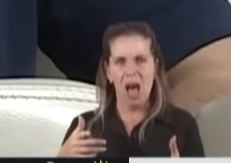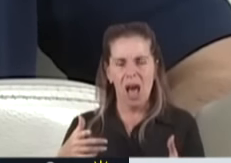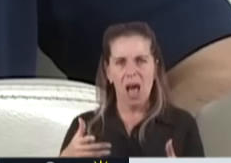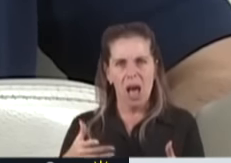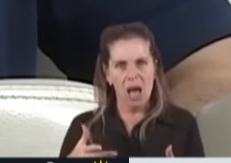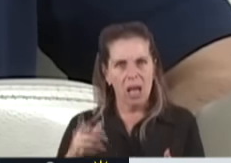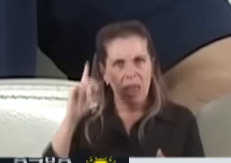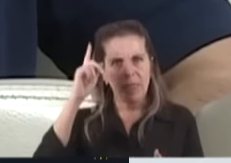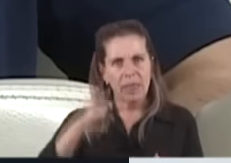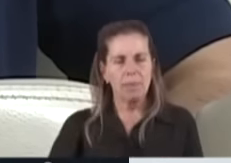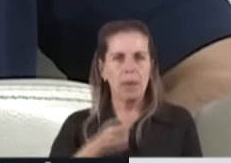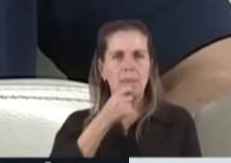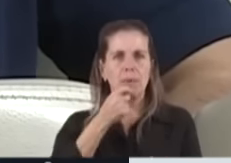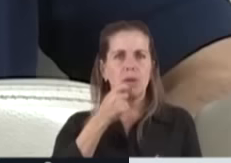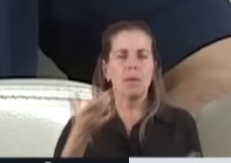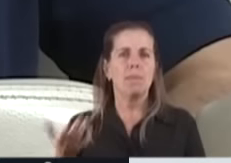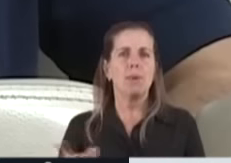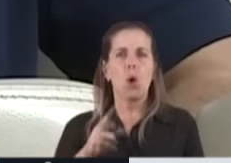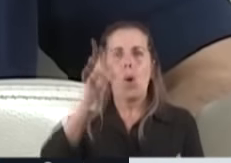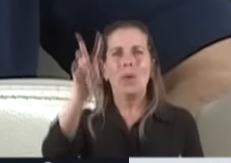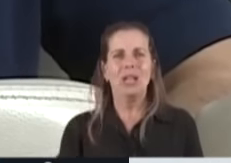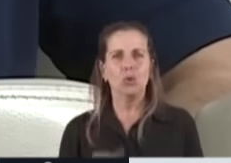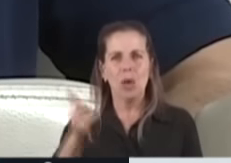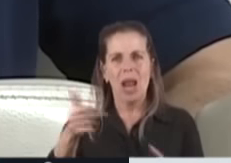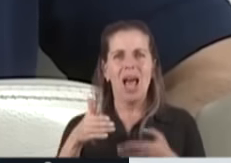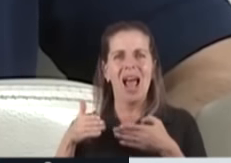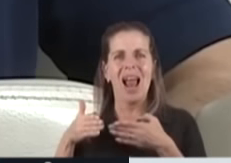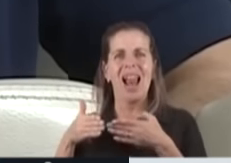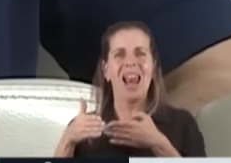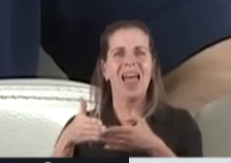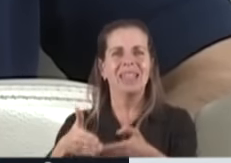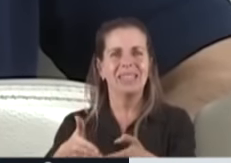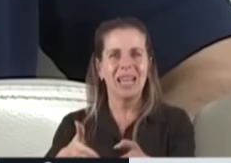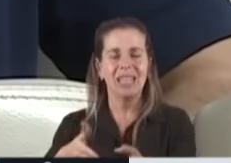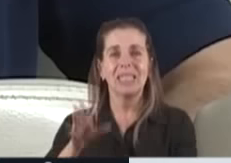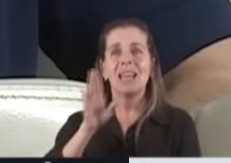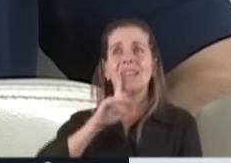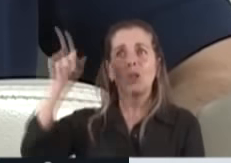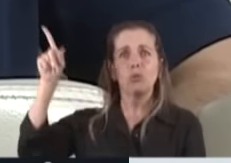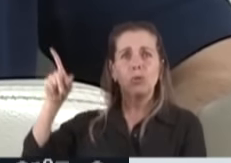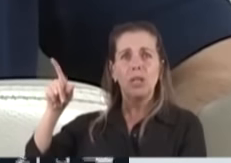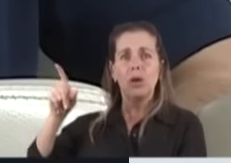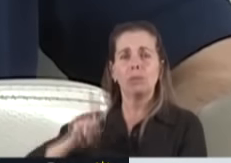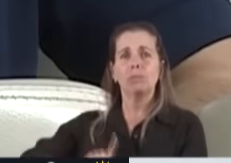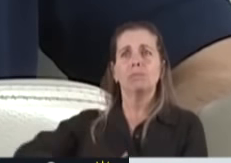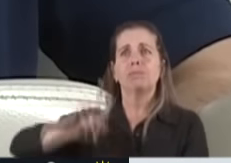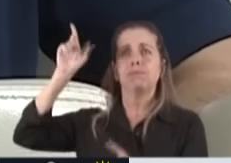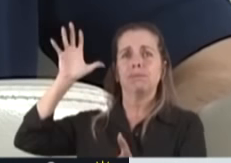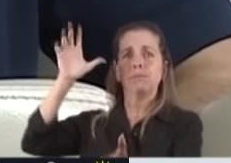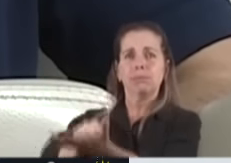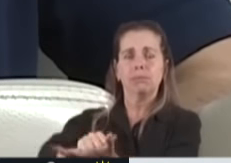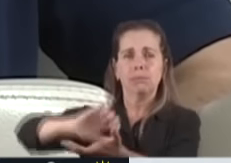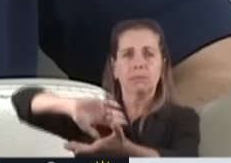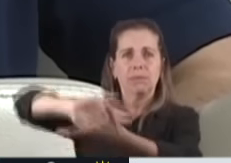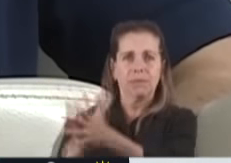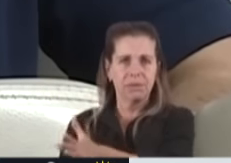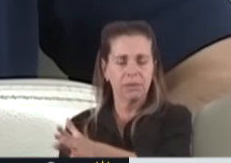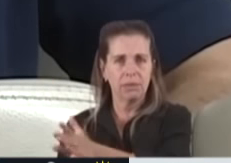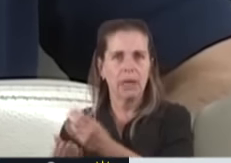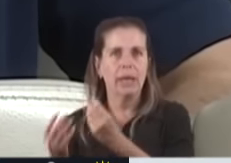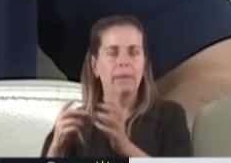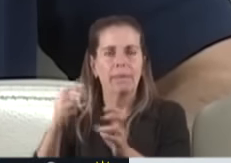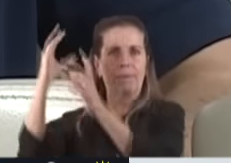por misiles provenientes de aviones norteamericanos ocupadas por presuntos narcos, cuestiones que no han quedado clarificadas